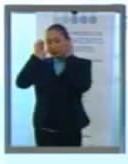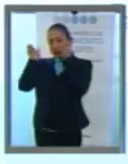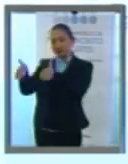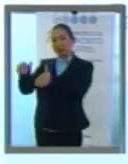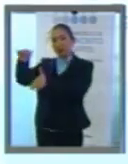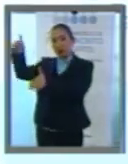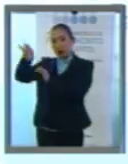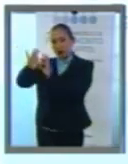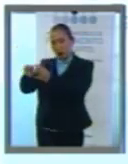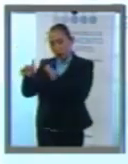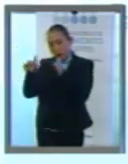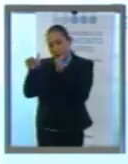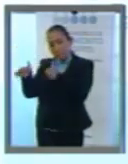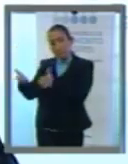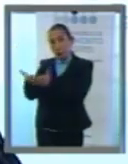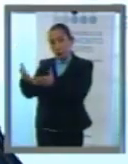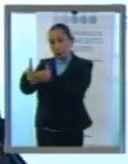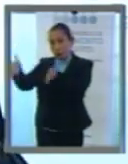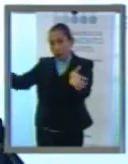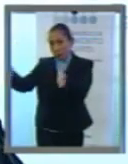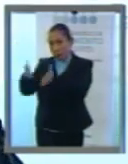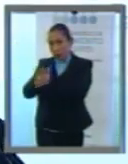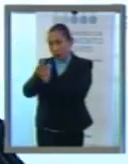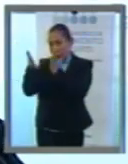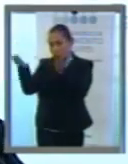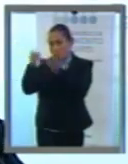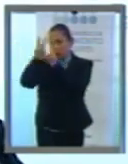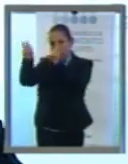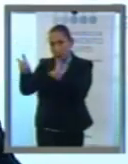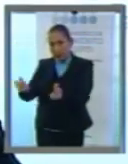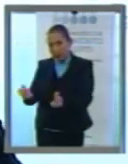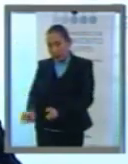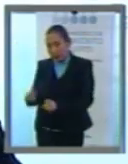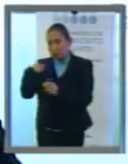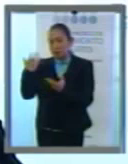de enfoque también muy amplio dentro de la literatura académica,